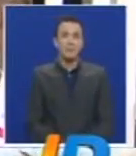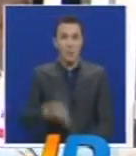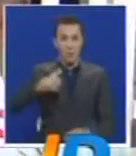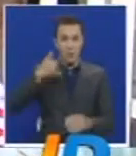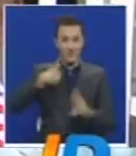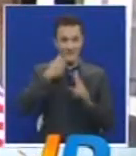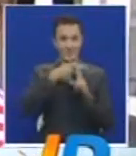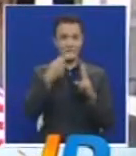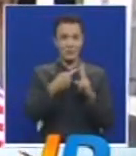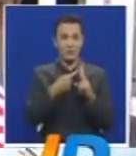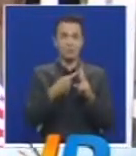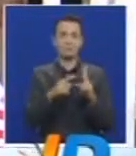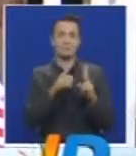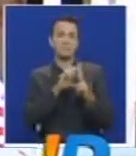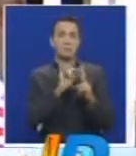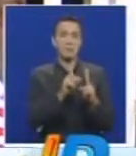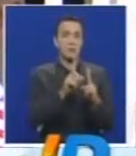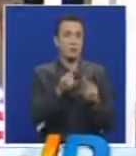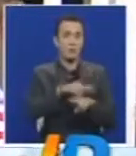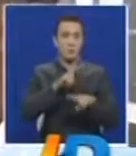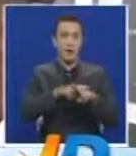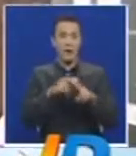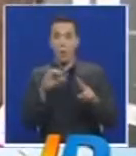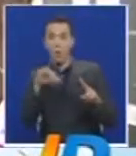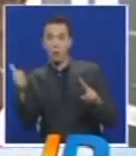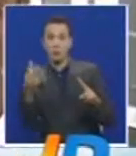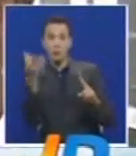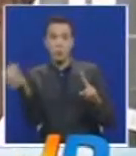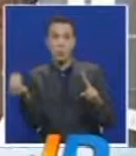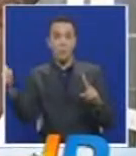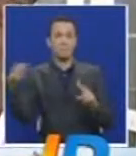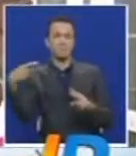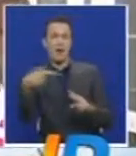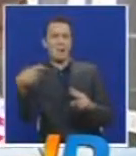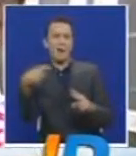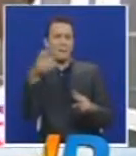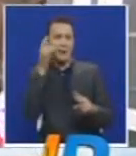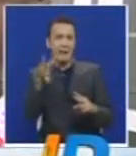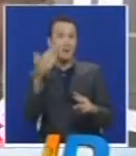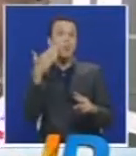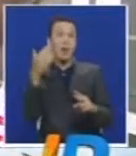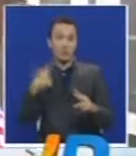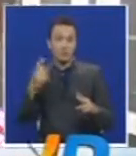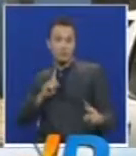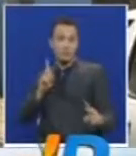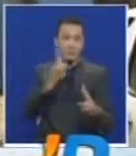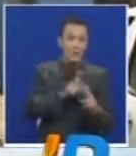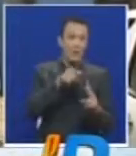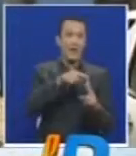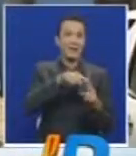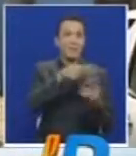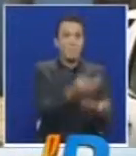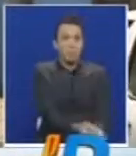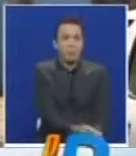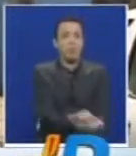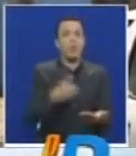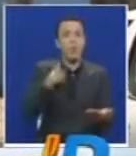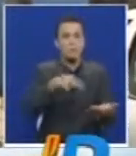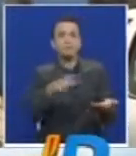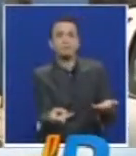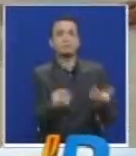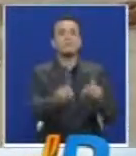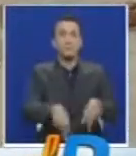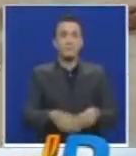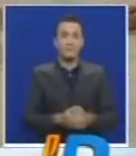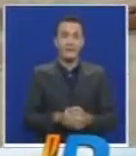llegaron otros jóvenes y los atacaron a bala. Cuando yo llegué, la niña estaba tirada y el otro joven estaba ahí tirado. Los habitantes del sector aseguran